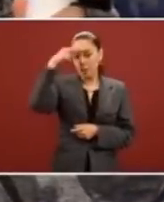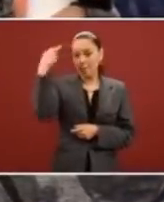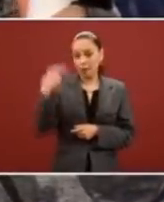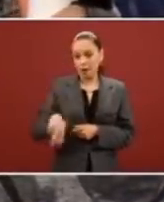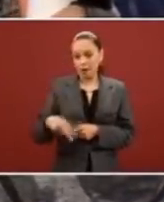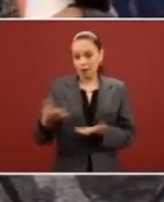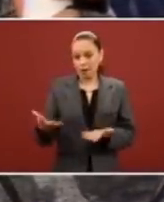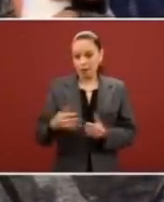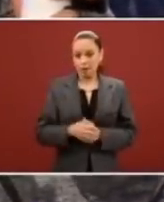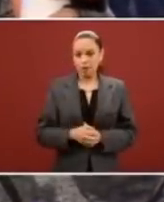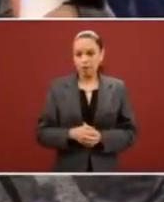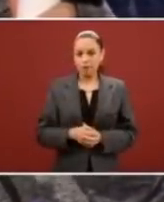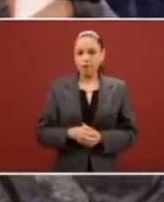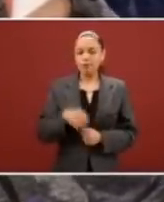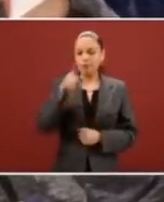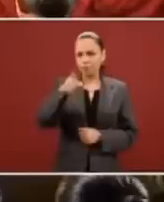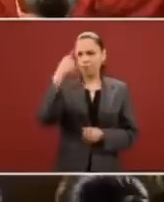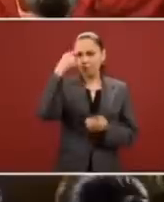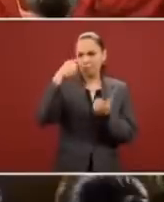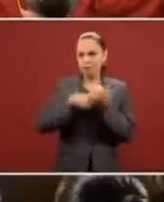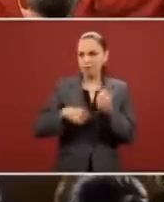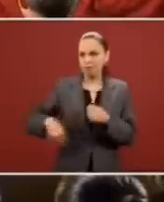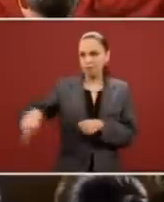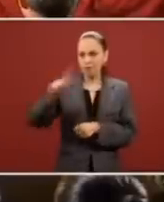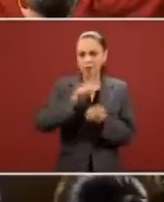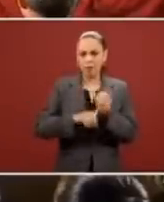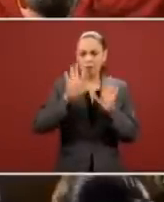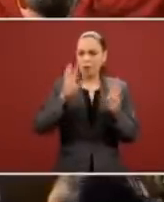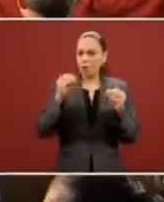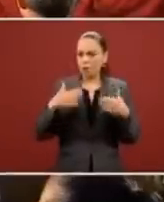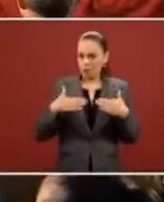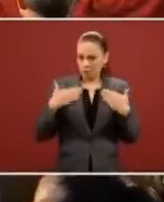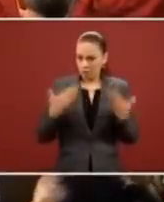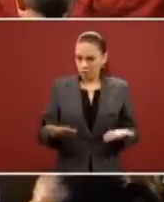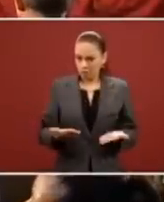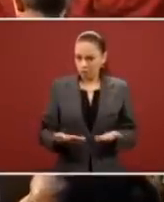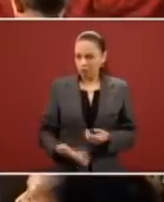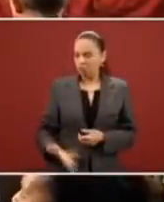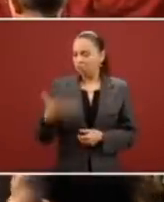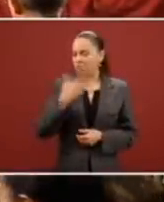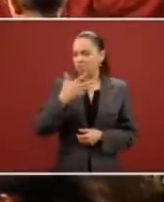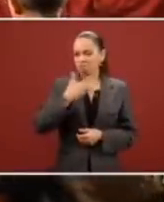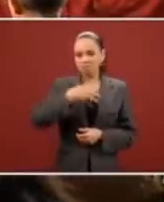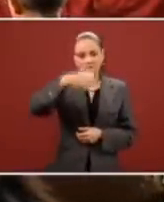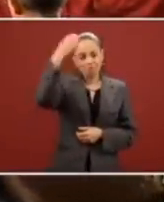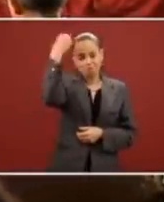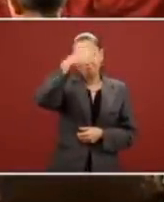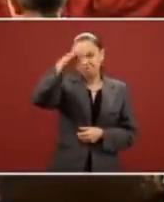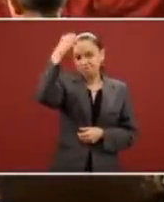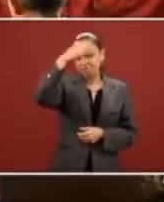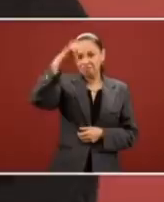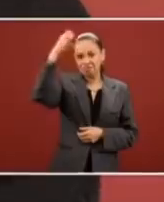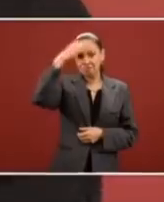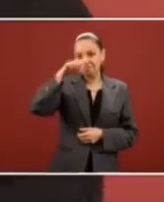un exceso de confianza? Tenemos a los mejores expertos atendiendo este asunto.